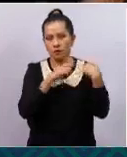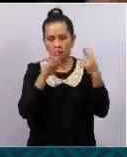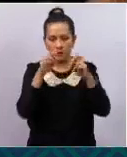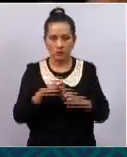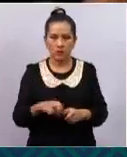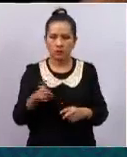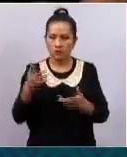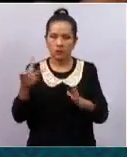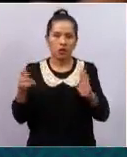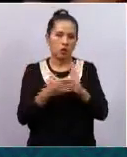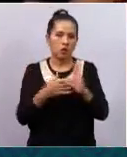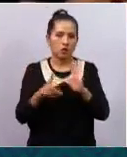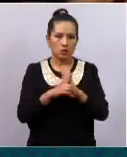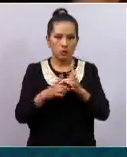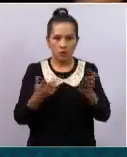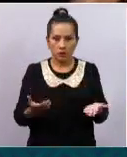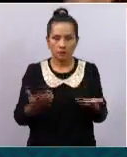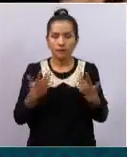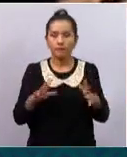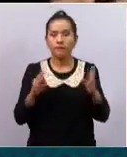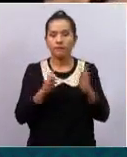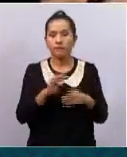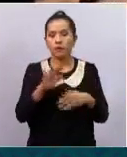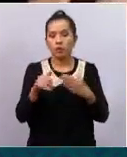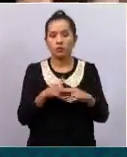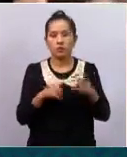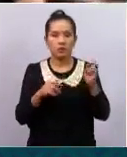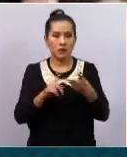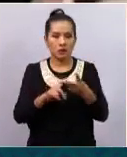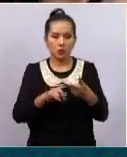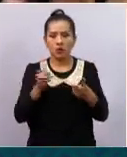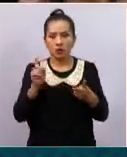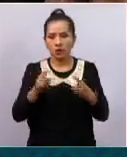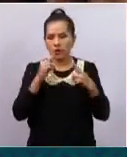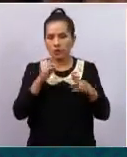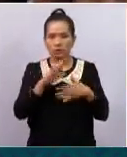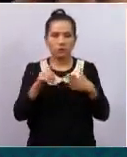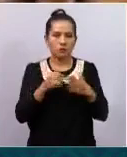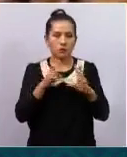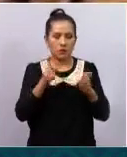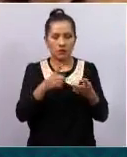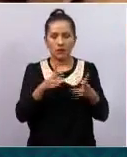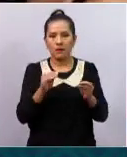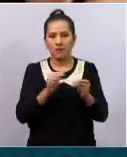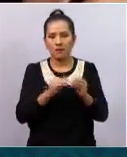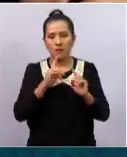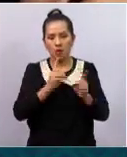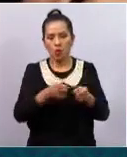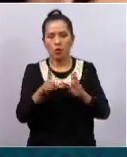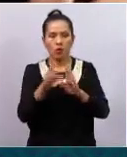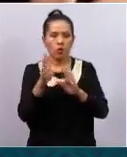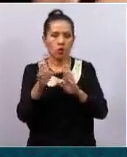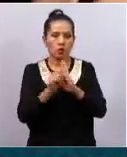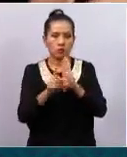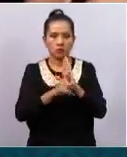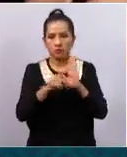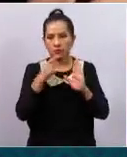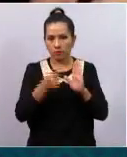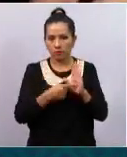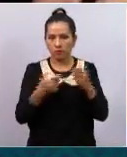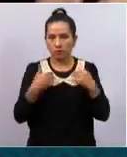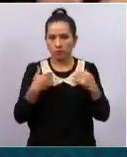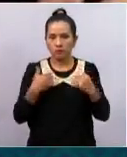delito en segundo lugar tengo que indicar que la procuraduría general del estado tiene un mandato constitucional entre otros